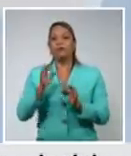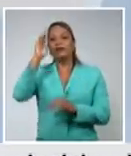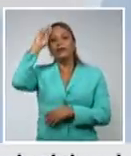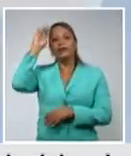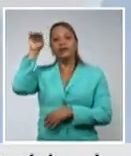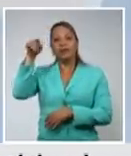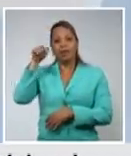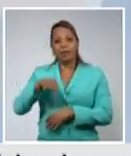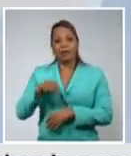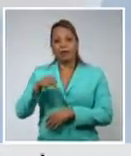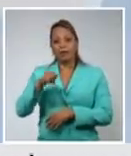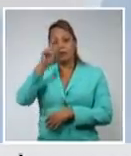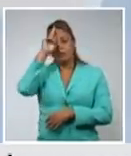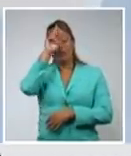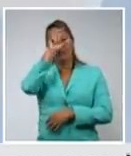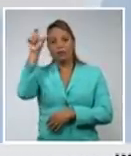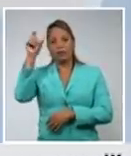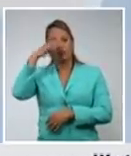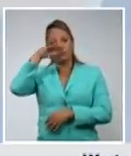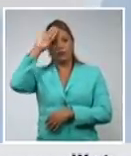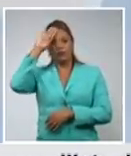nuestros hospitales